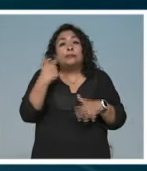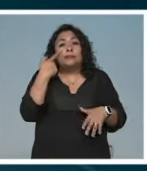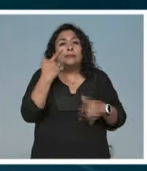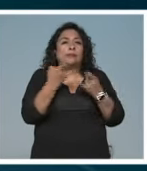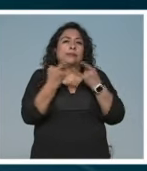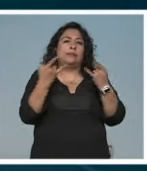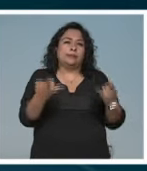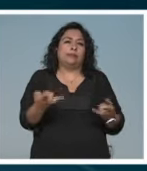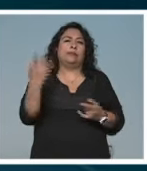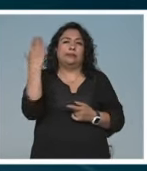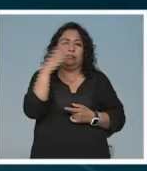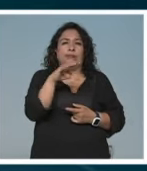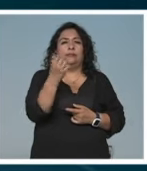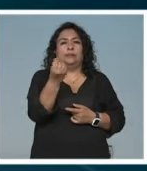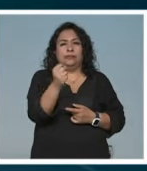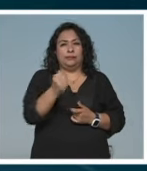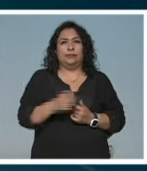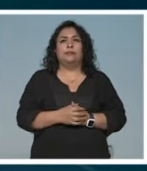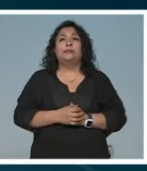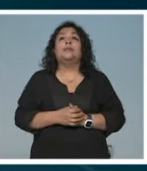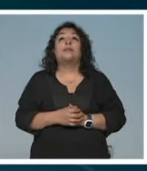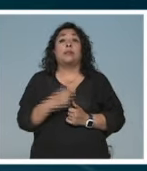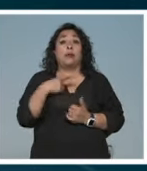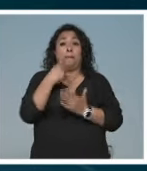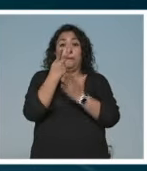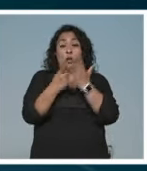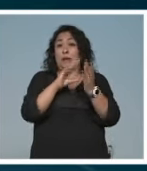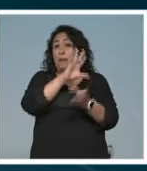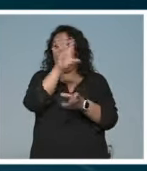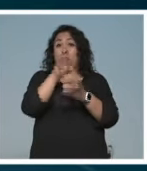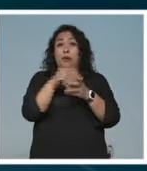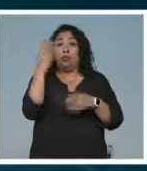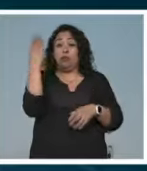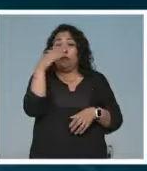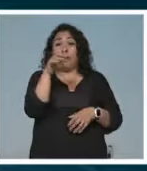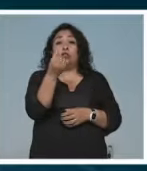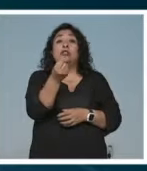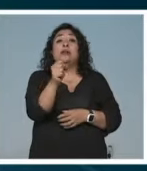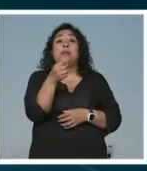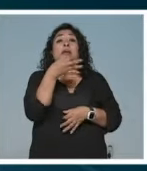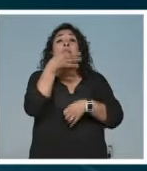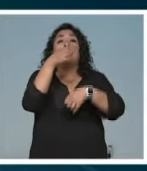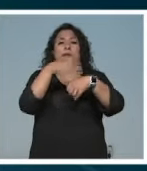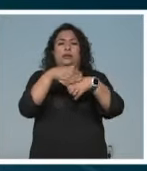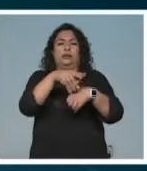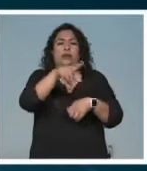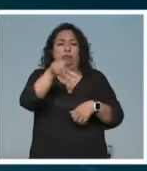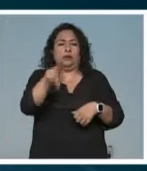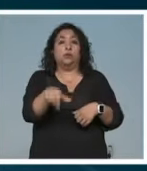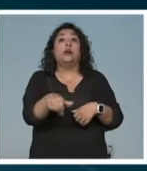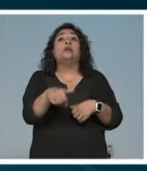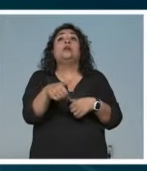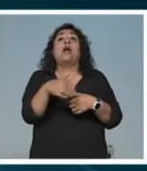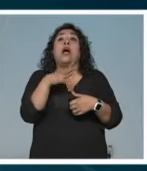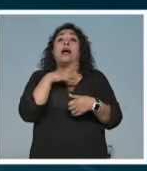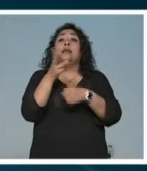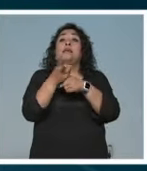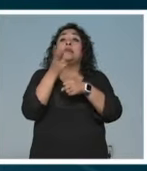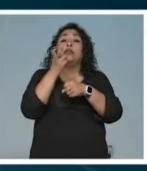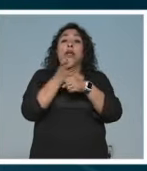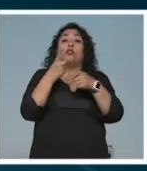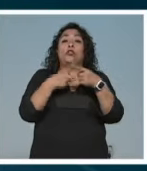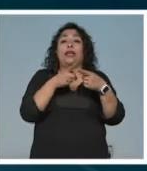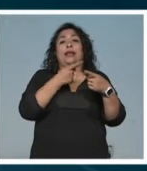historia de Fotoseptiembre. El programa completo de Fotoseptiembre se dará a conocer más adelante, pero se tendrá como invitados